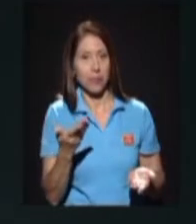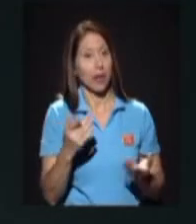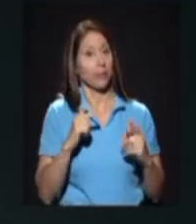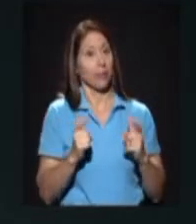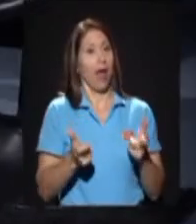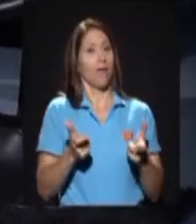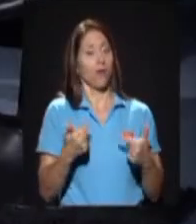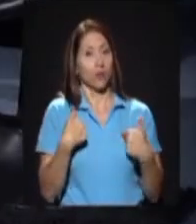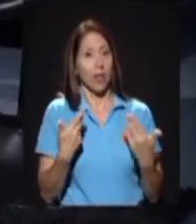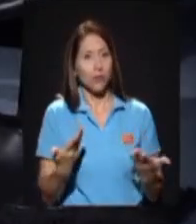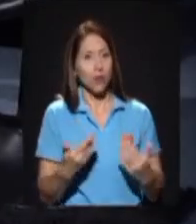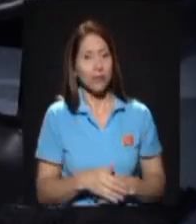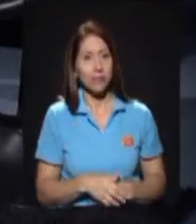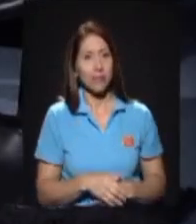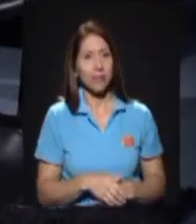afortunado soy.